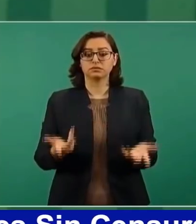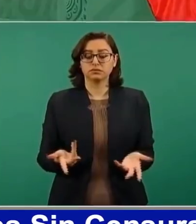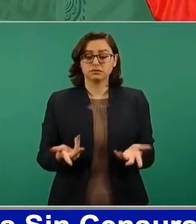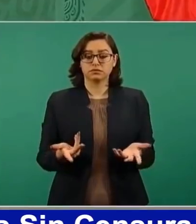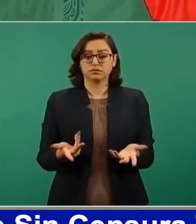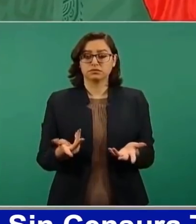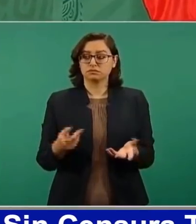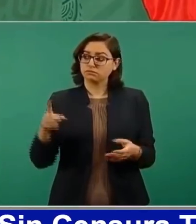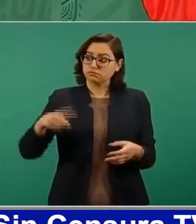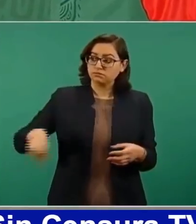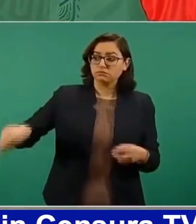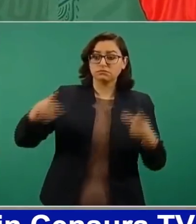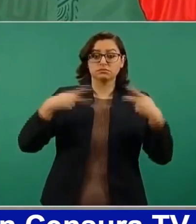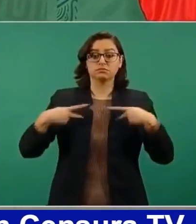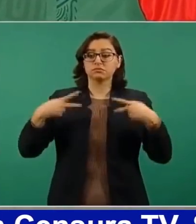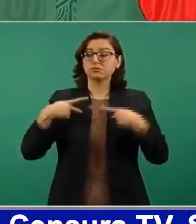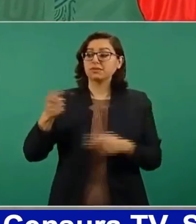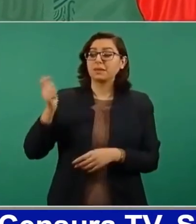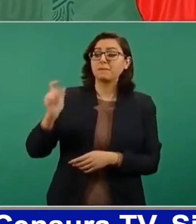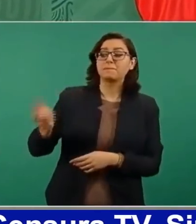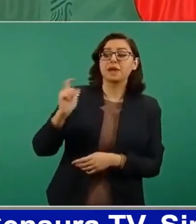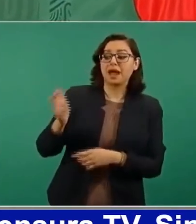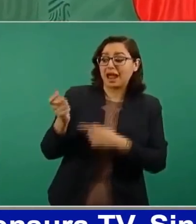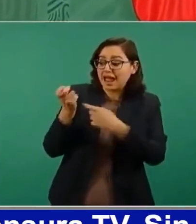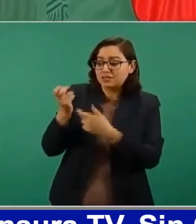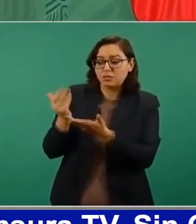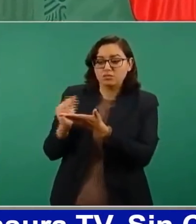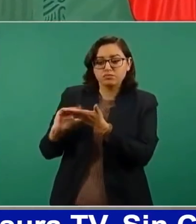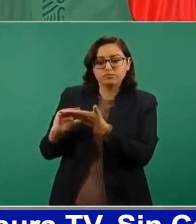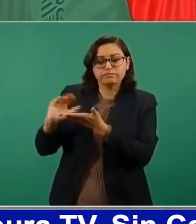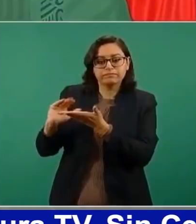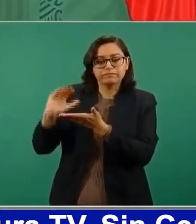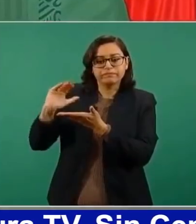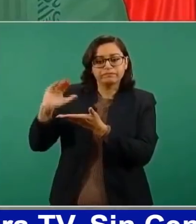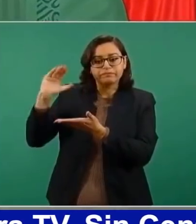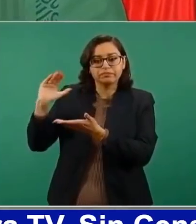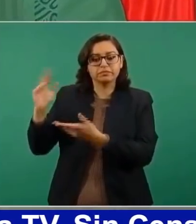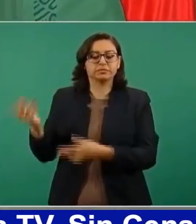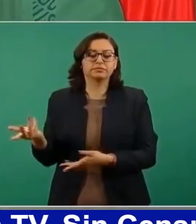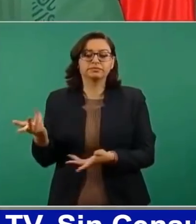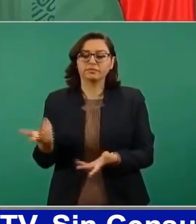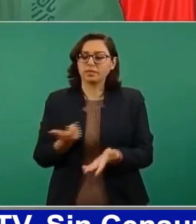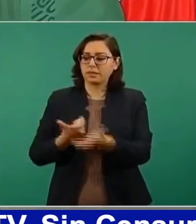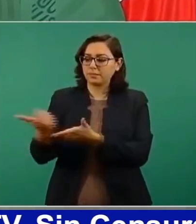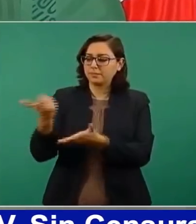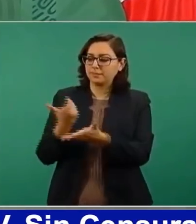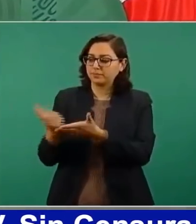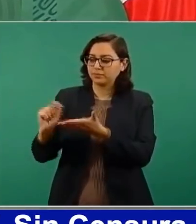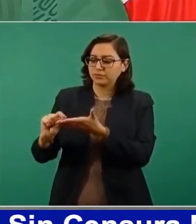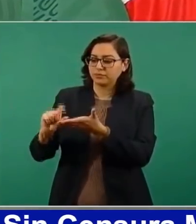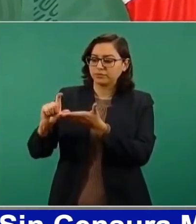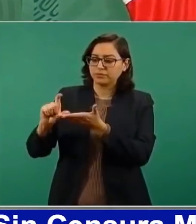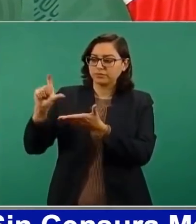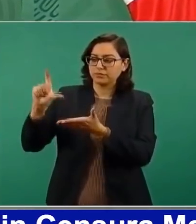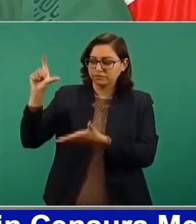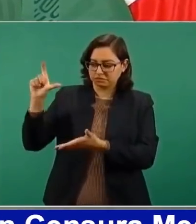mejore el poder adquisitivo, porque no solo es aumentar el salario, sino, a ver,